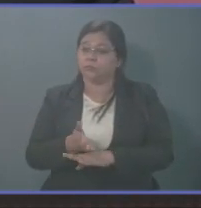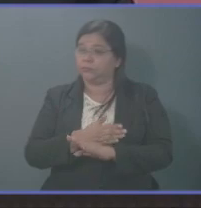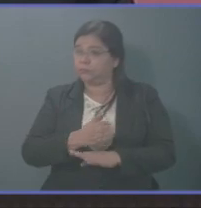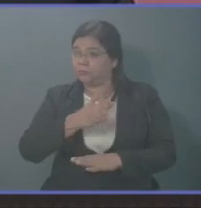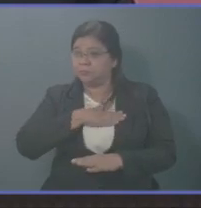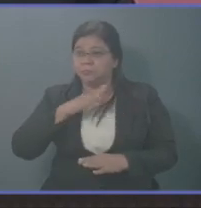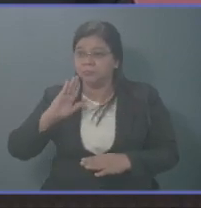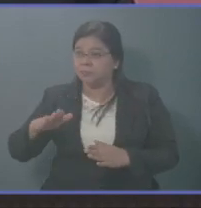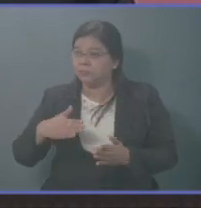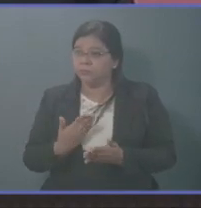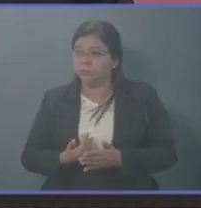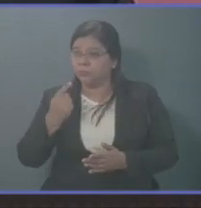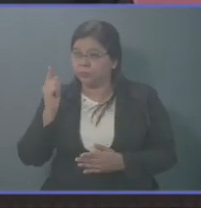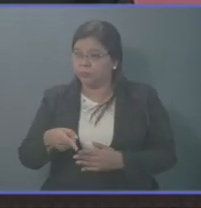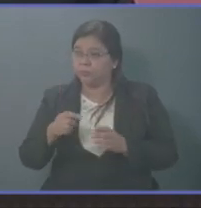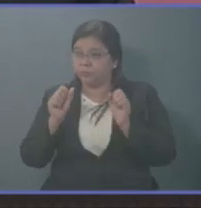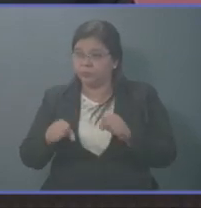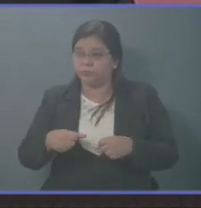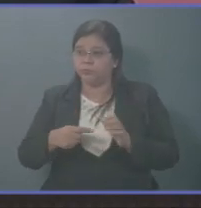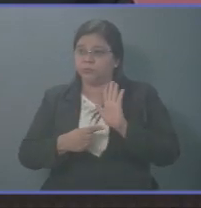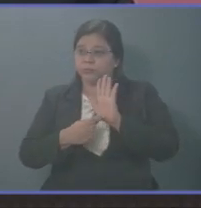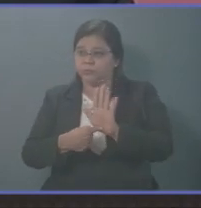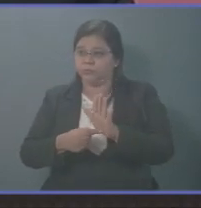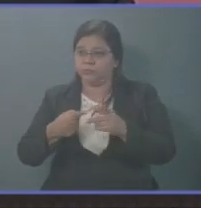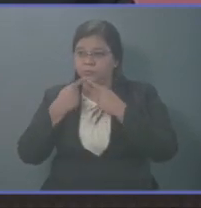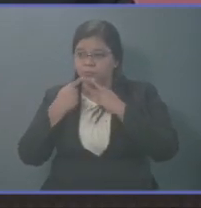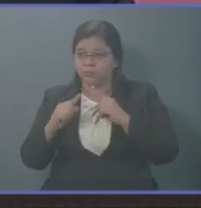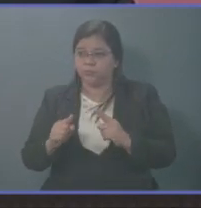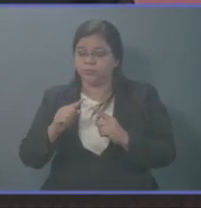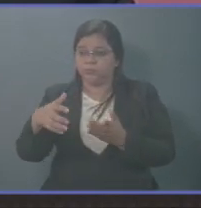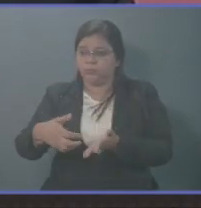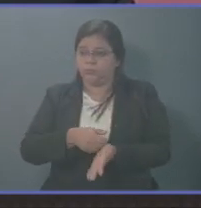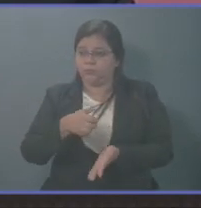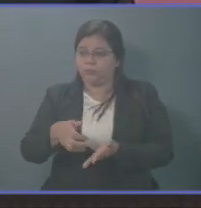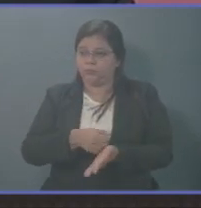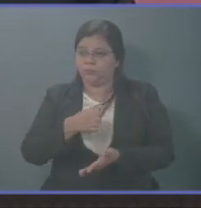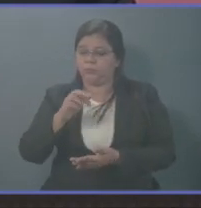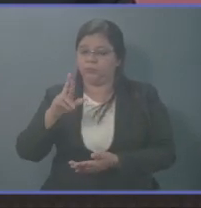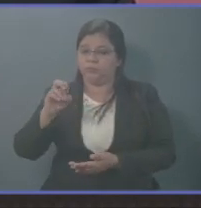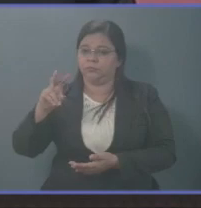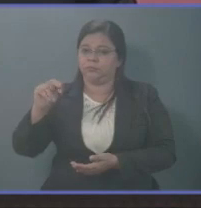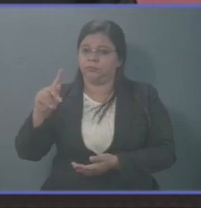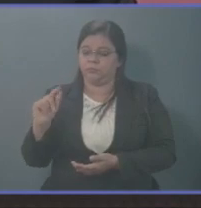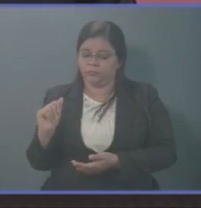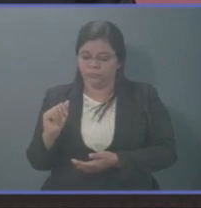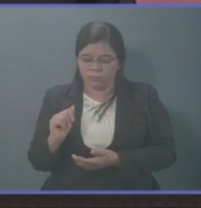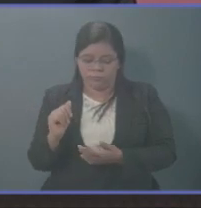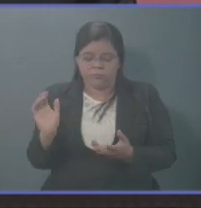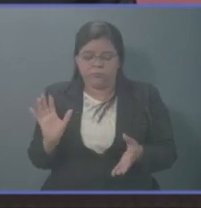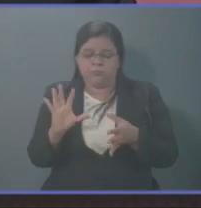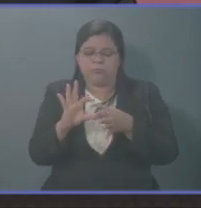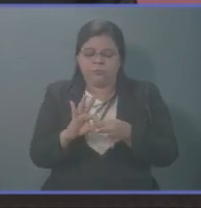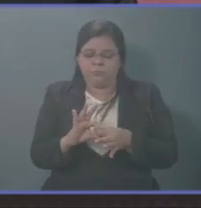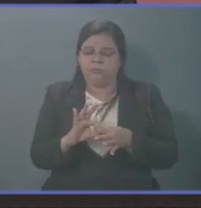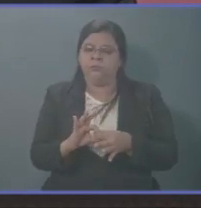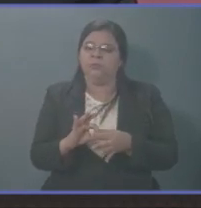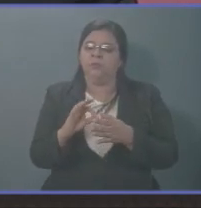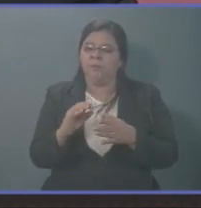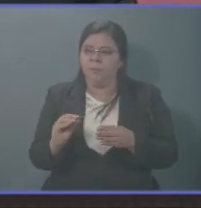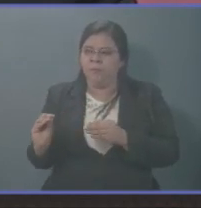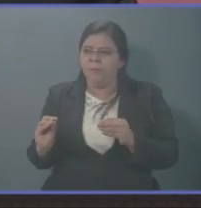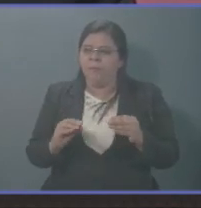cumplido con la obligación de presentar la declaración de impuestos sobre la renta correspondientes al ejercicio impositivo